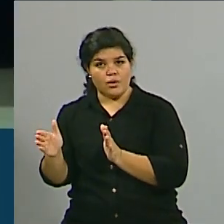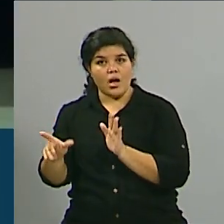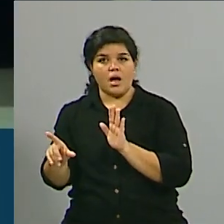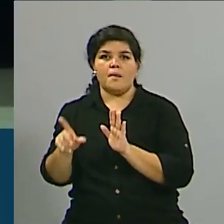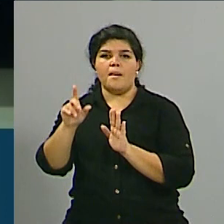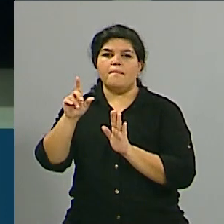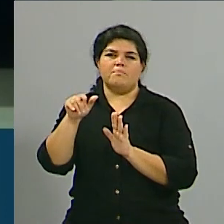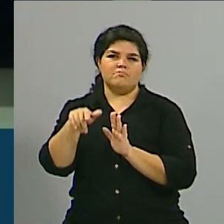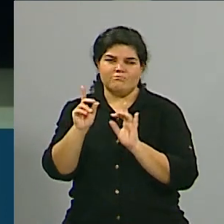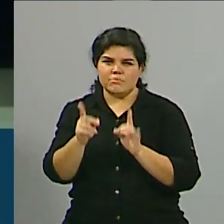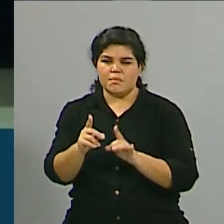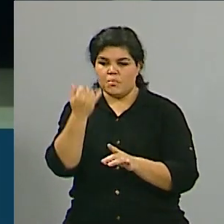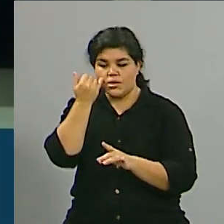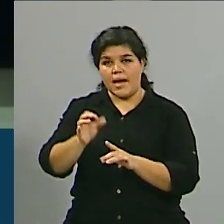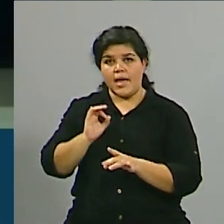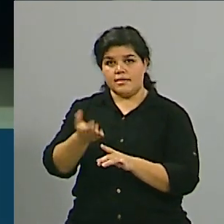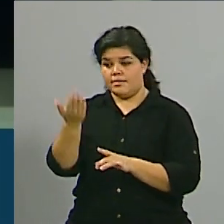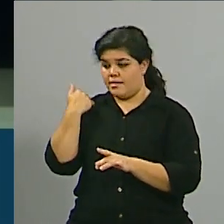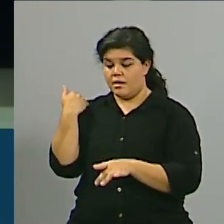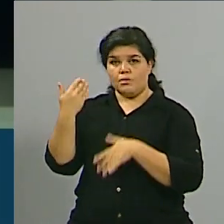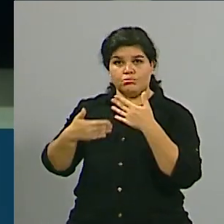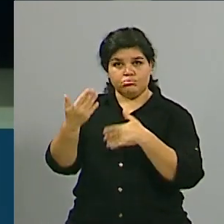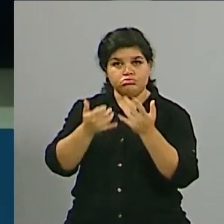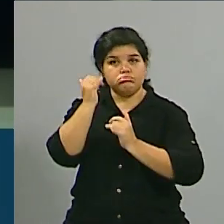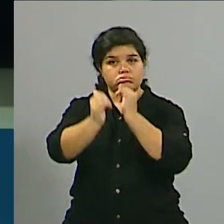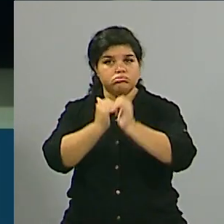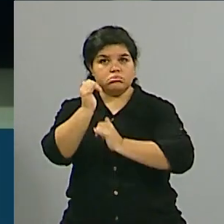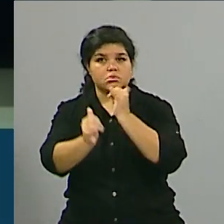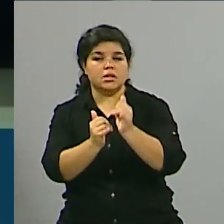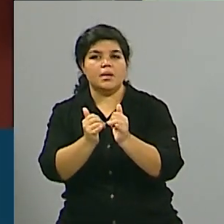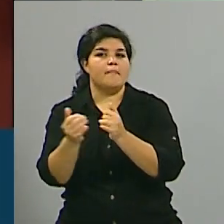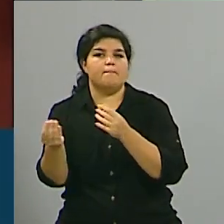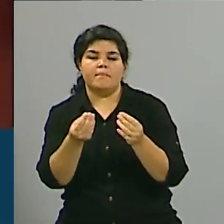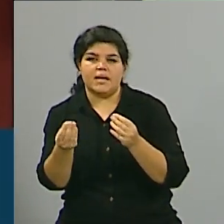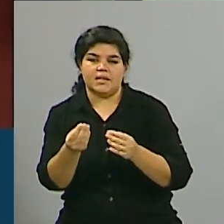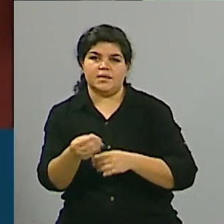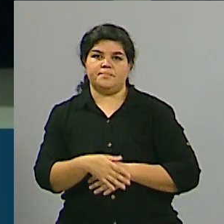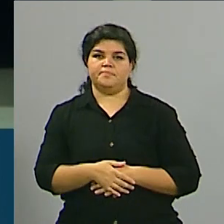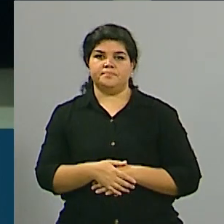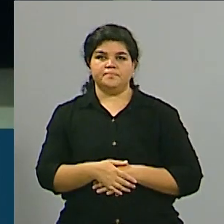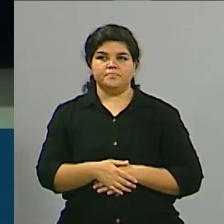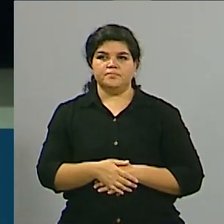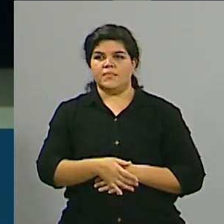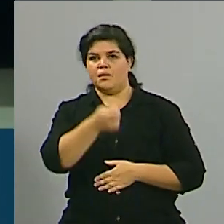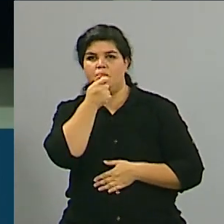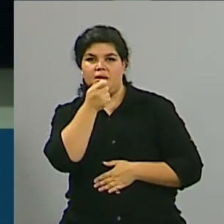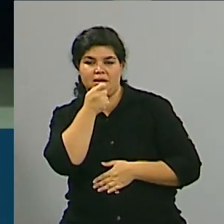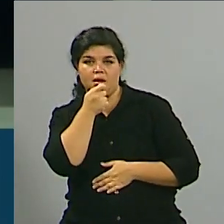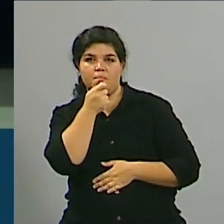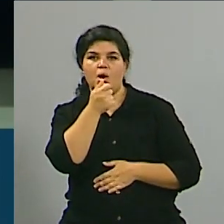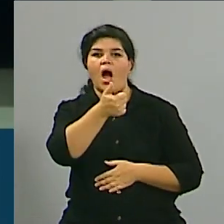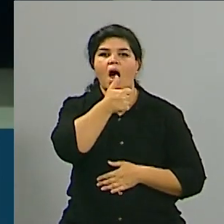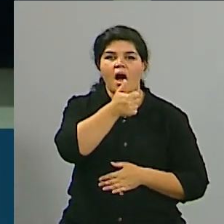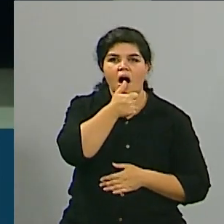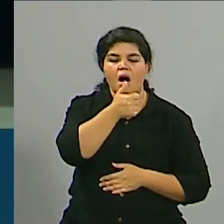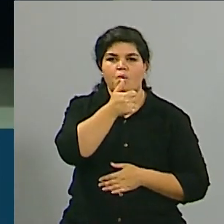hemos planteado en los últimos años, para que sean los recursos mucho más eficientes. No es lo mismo extender agua, luz, gas, cloacas